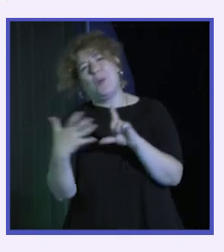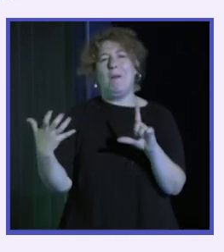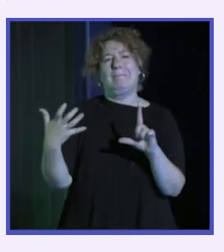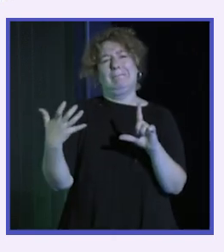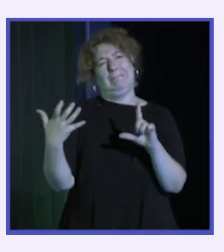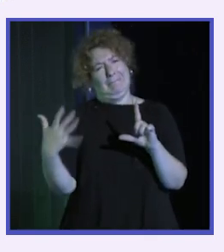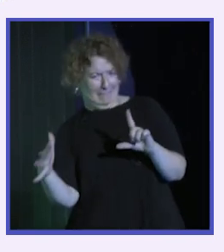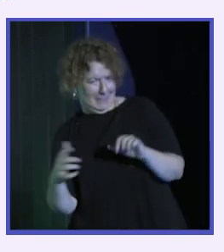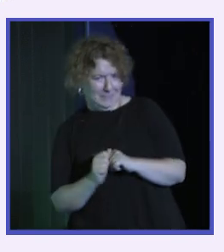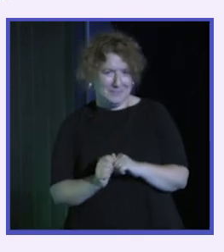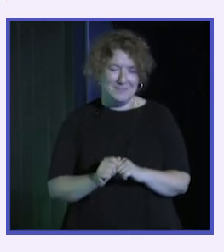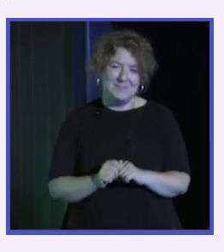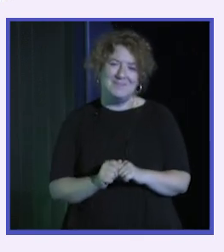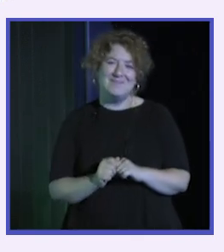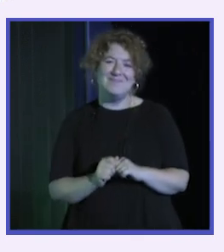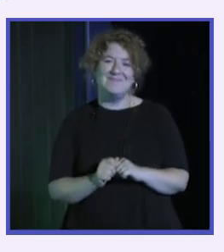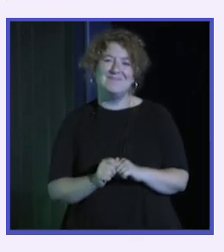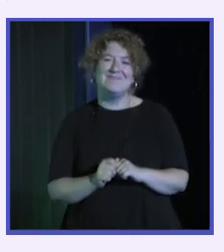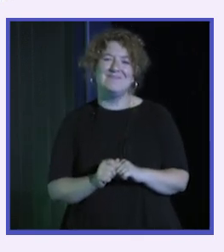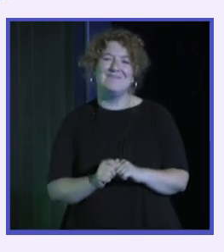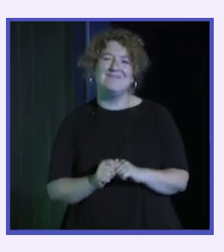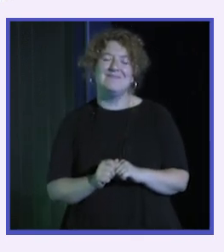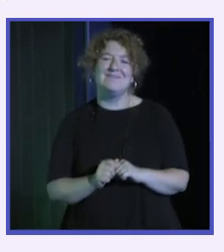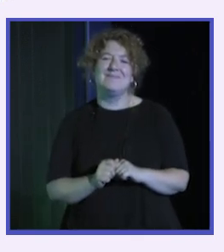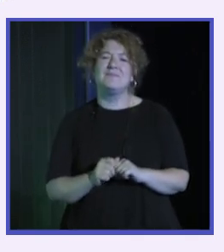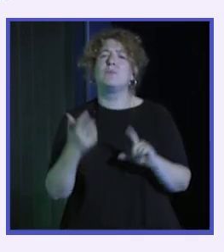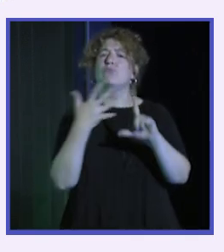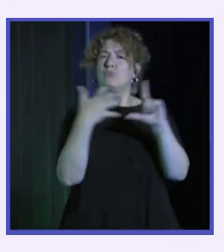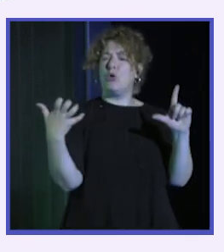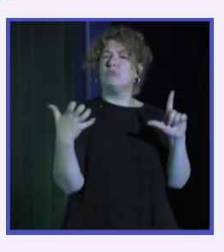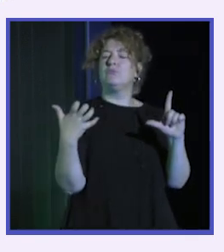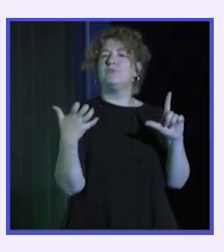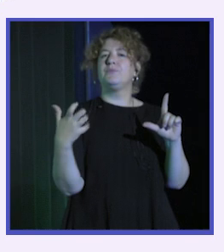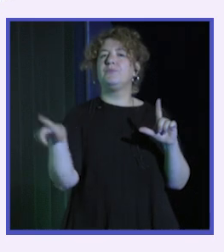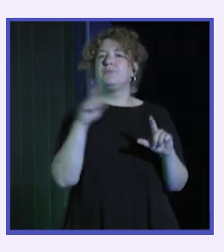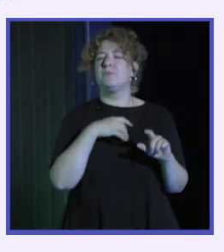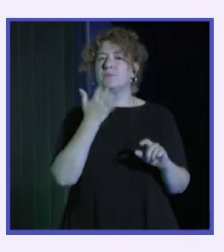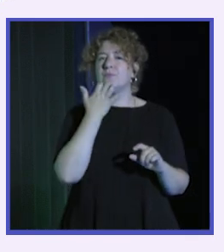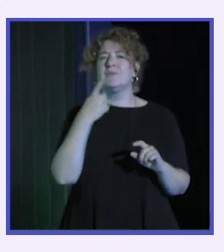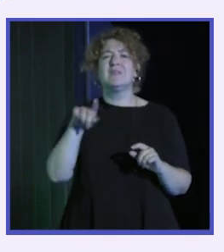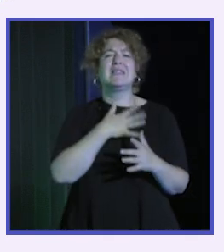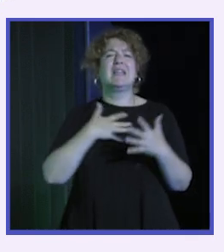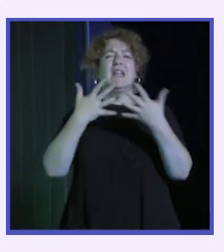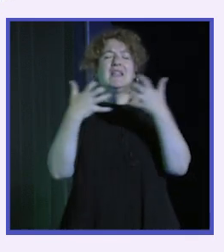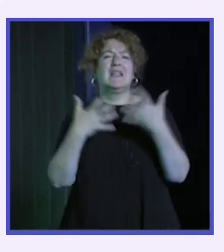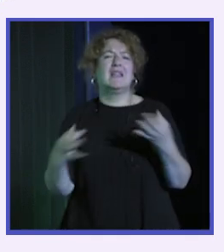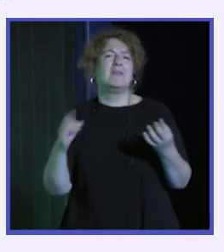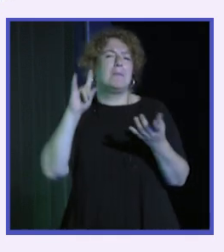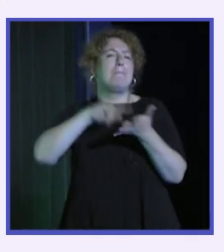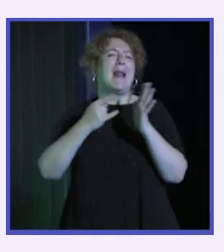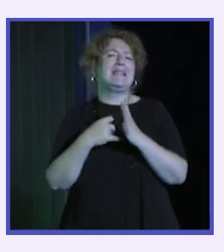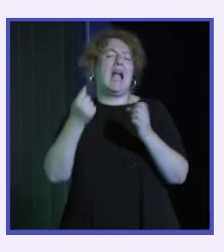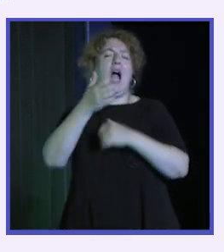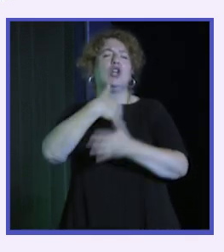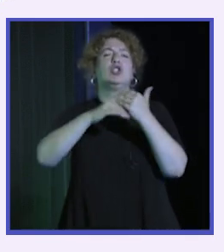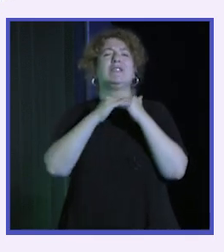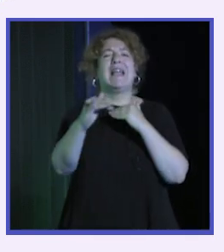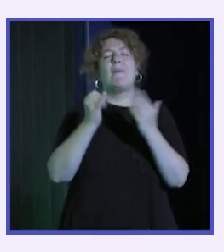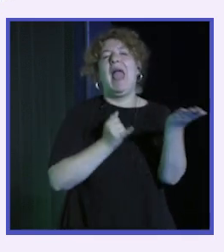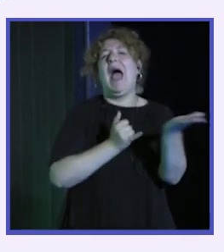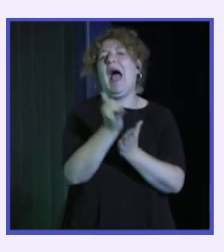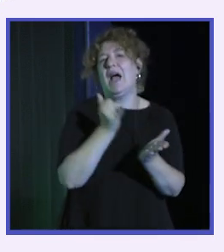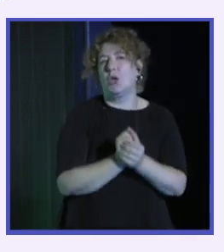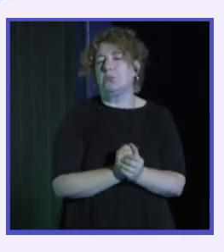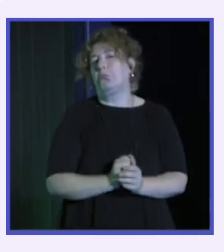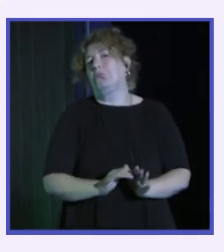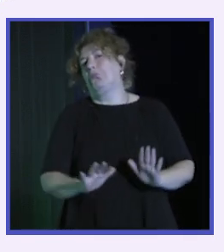regular. A ver, el primer prompt. Escribe una entrada en el blog sobre prácticas sostenibles en la agricultura. Oye,